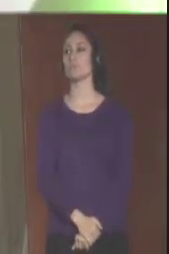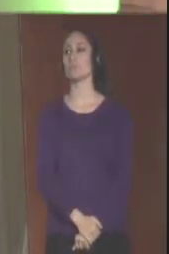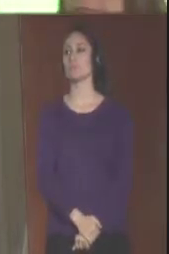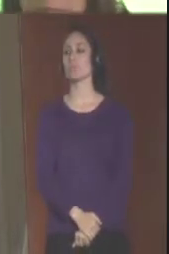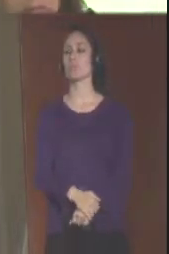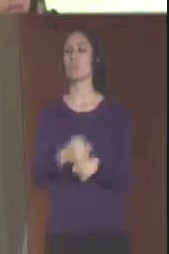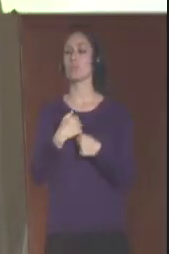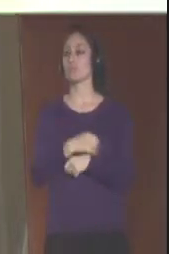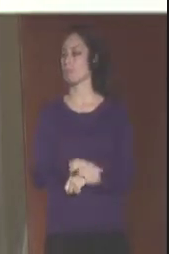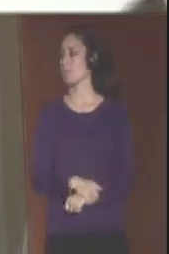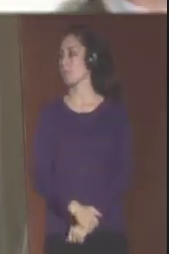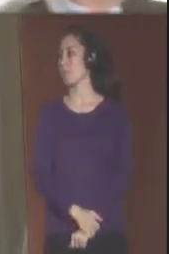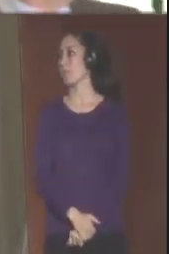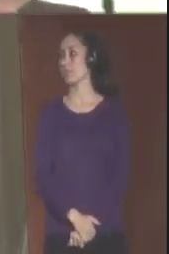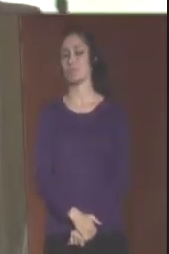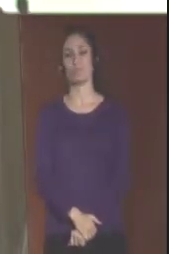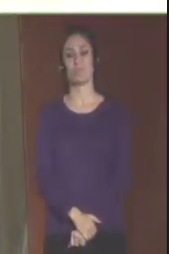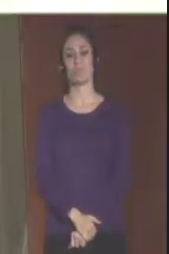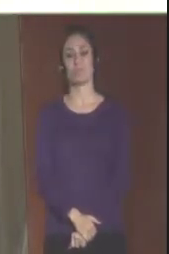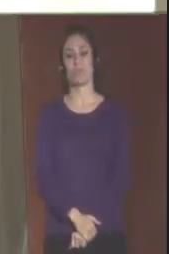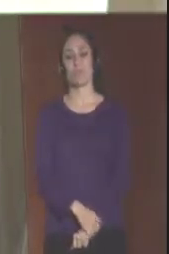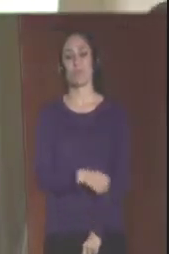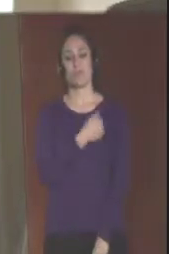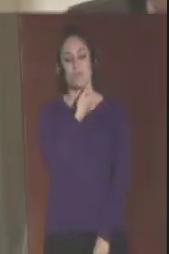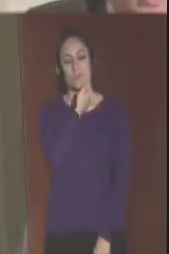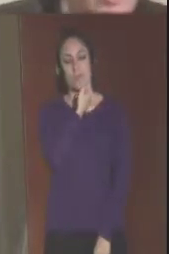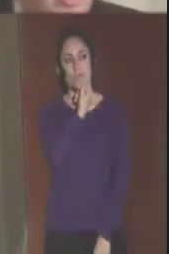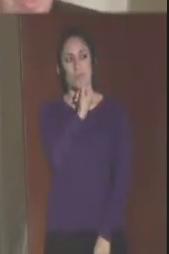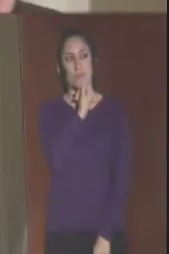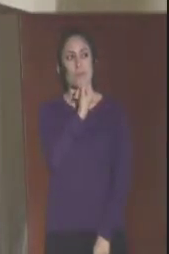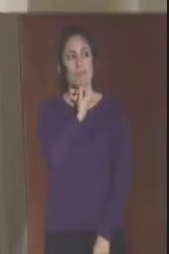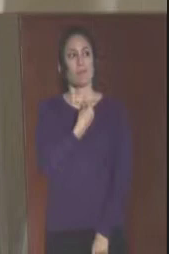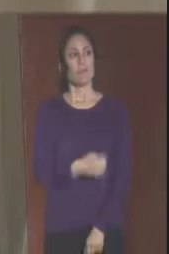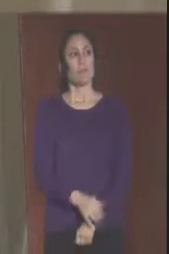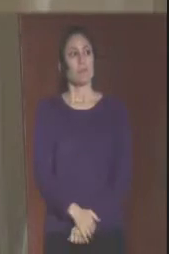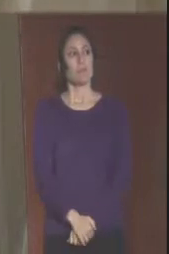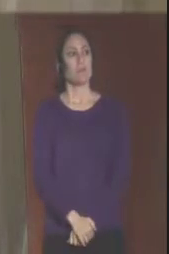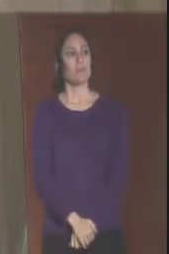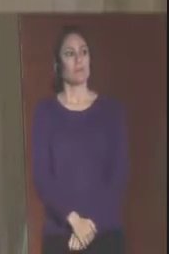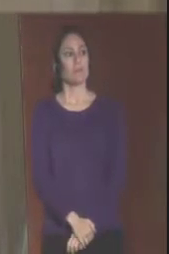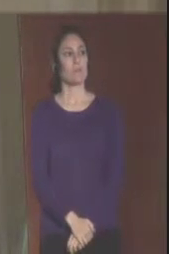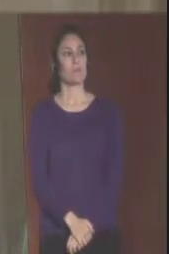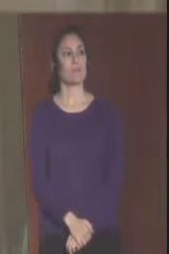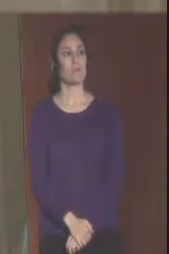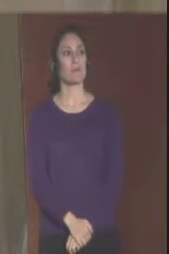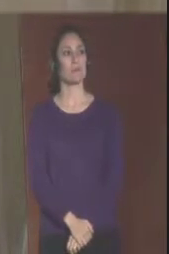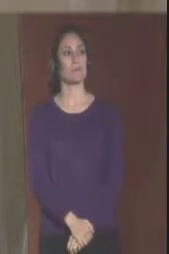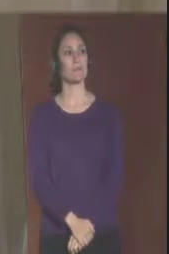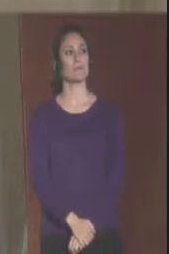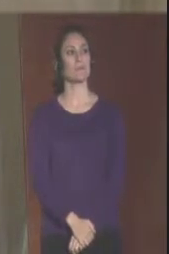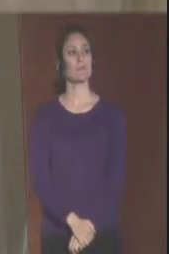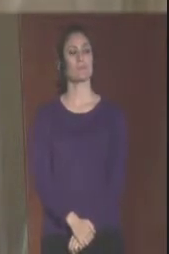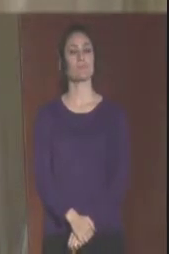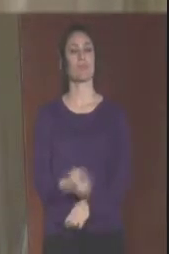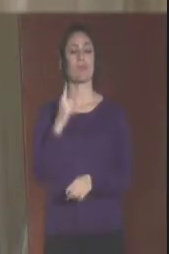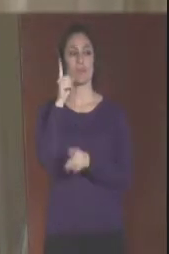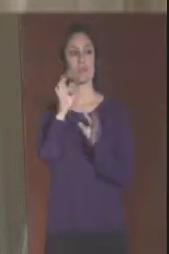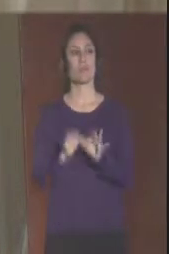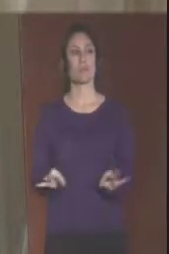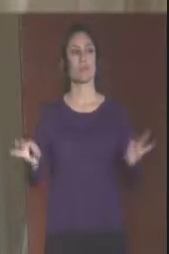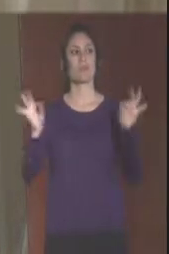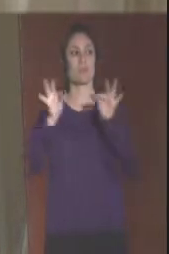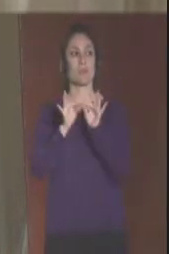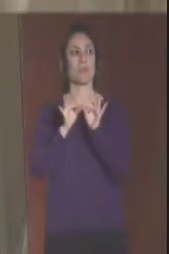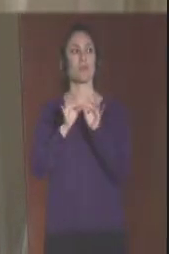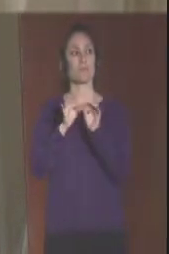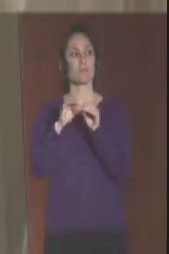Eu queria só acrescentar uma experiência que nós tivemos em Campinas, que eu acho importante, que é criar um comitê